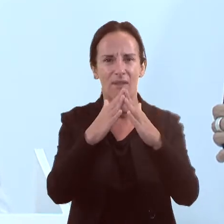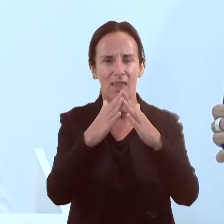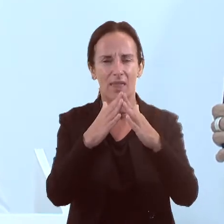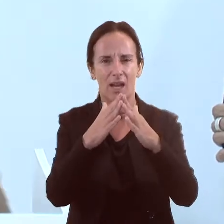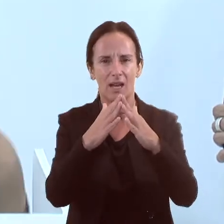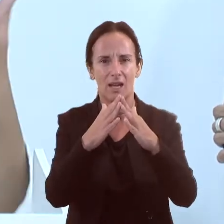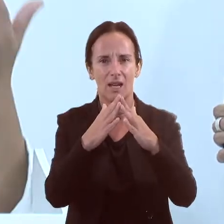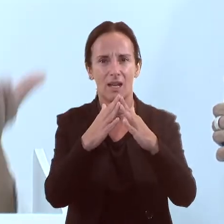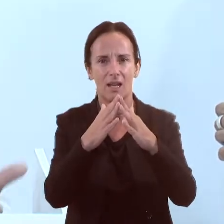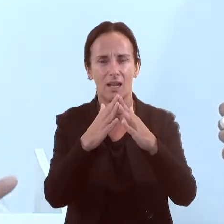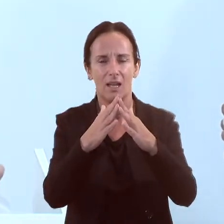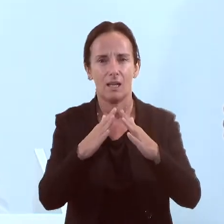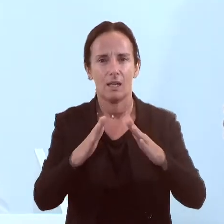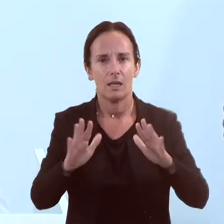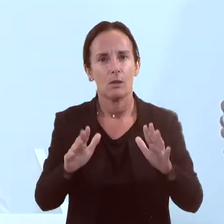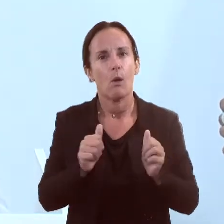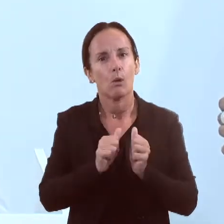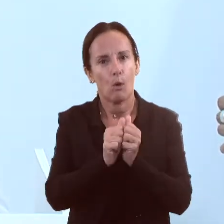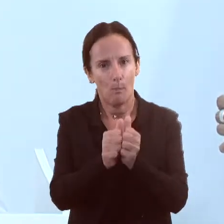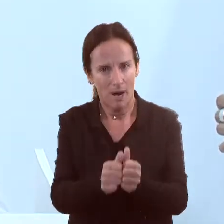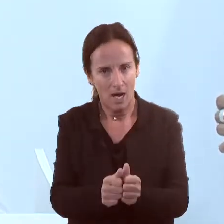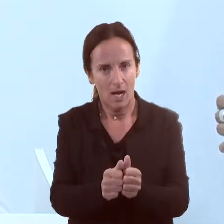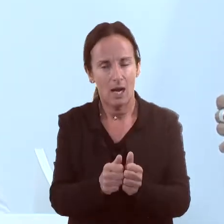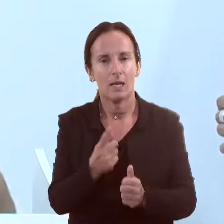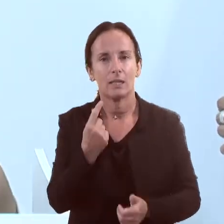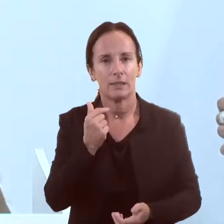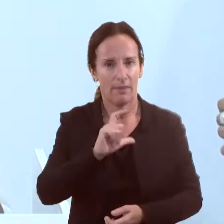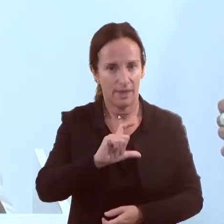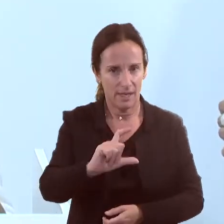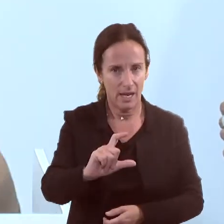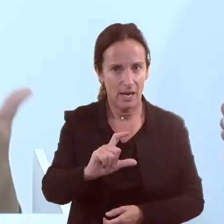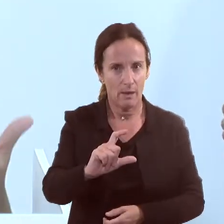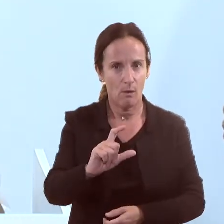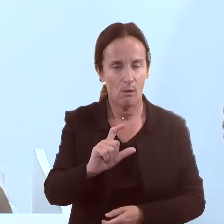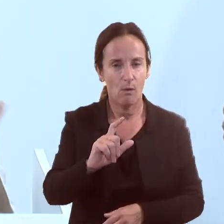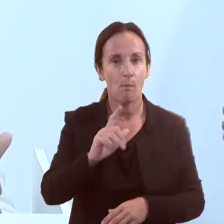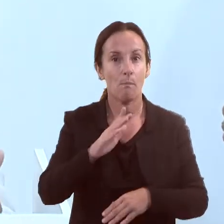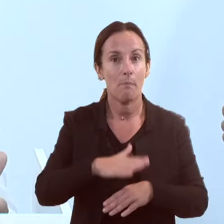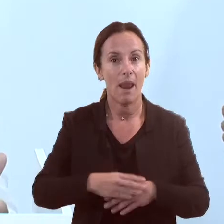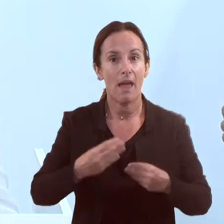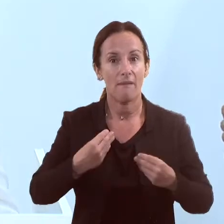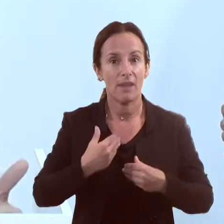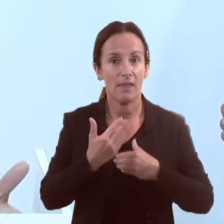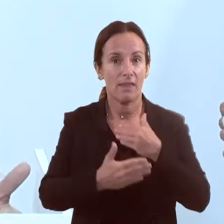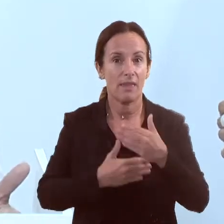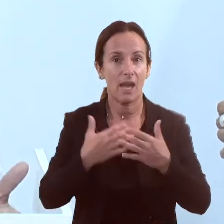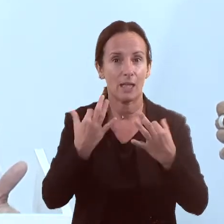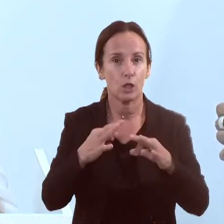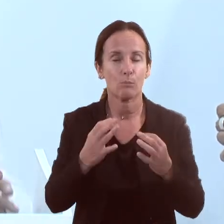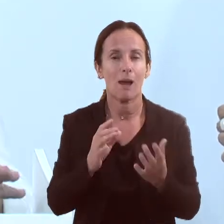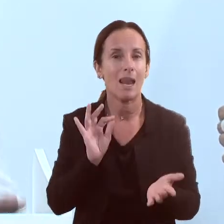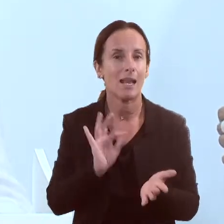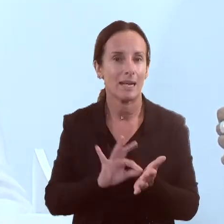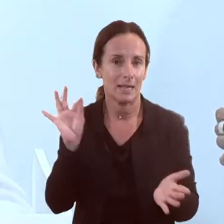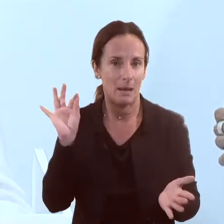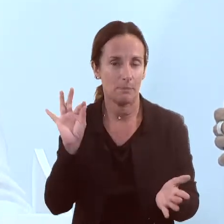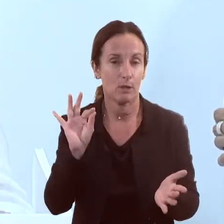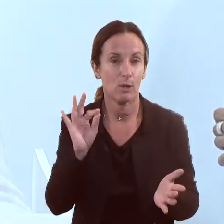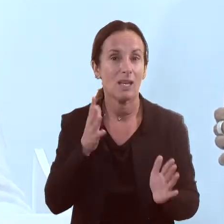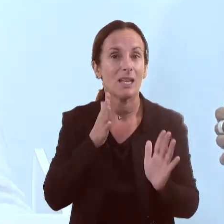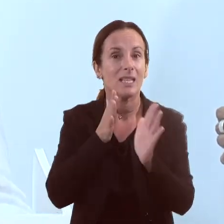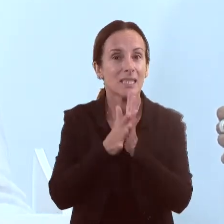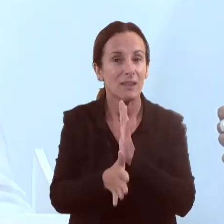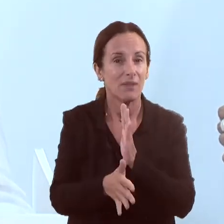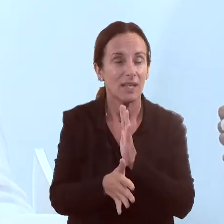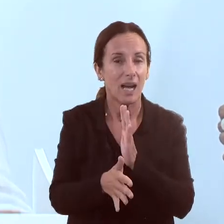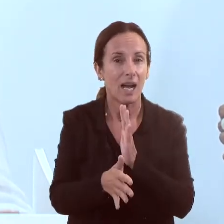acompañar y obviamente vamos a dar el apoyo económico necesario para que puedan normalizar su situación de alojamiento lo más rápidamente posible. Y esto, en